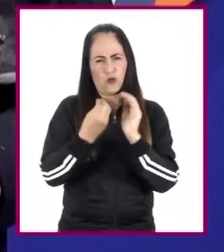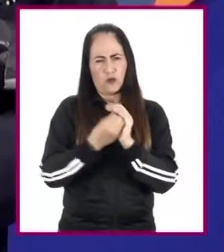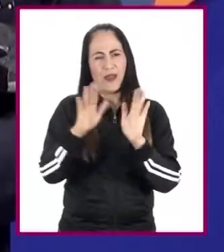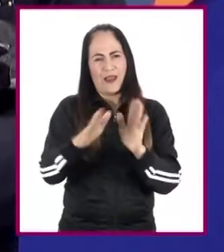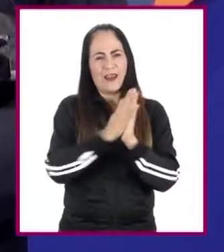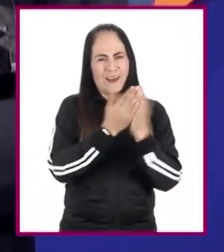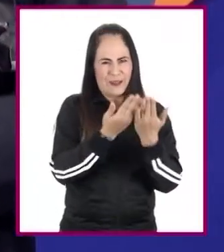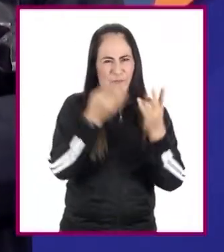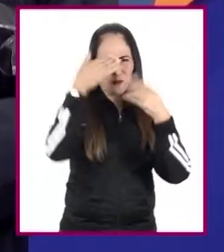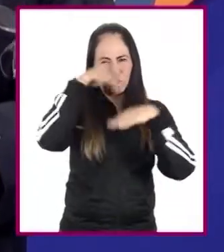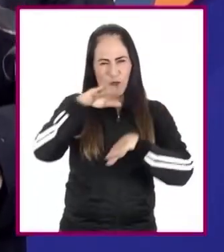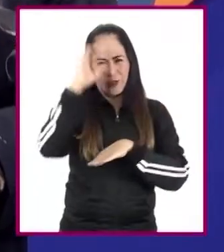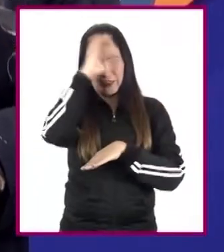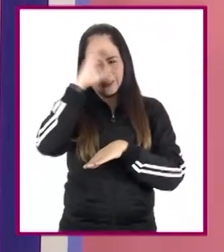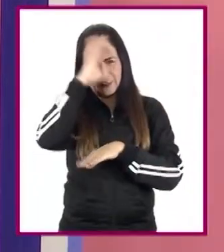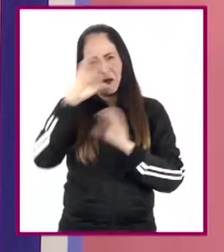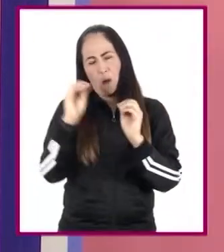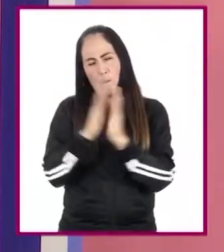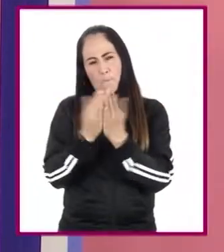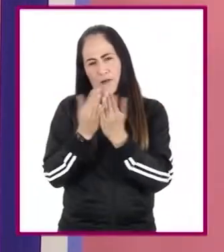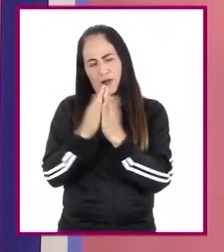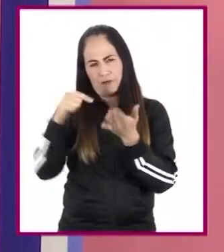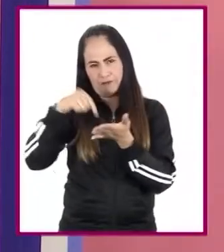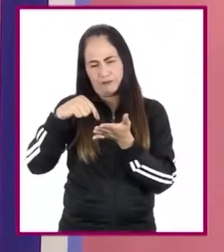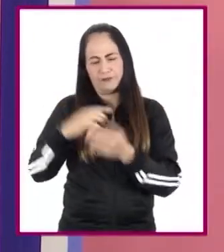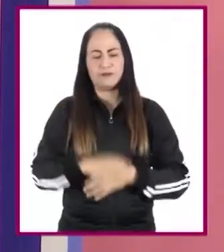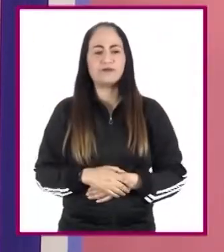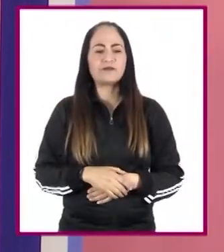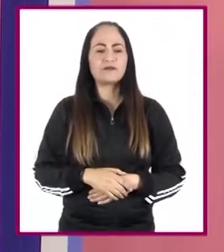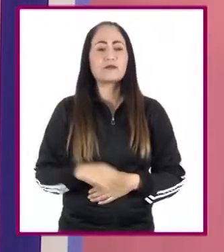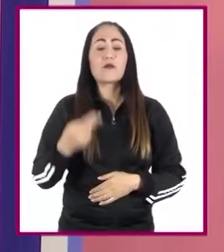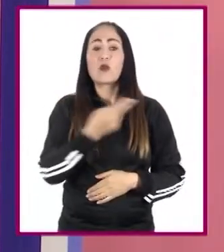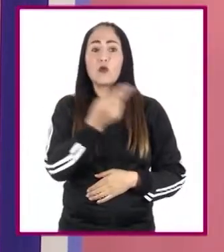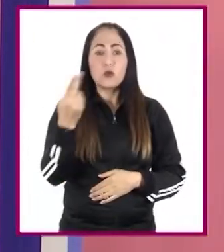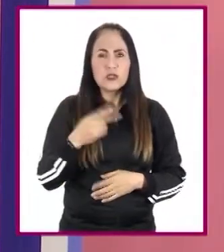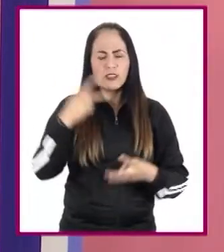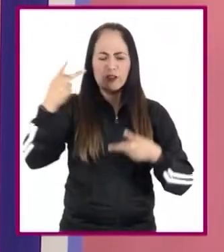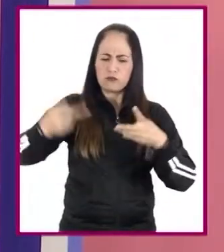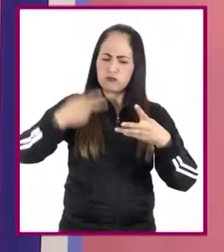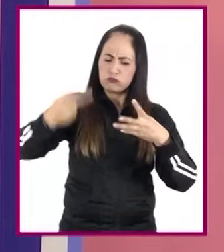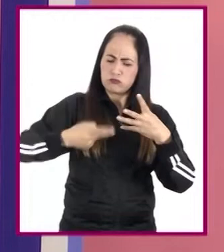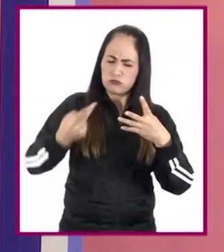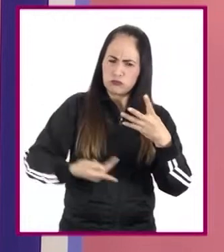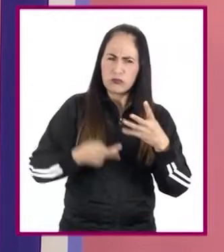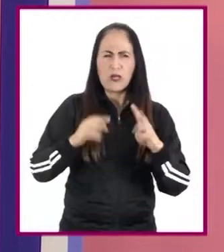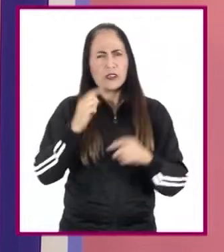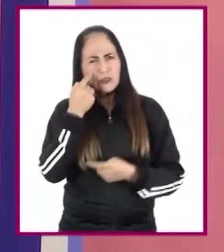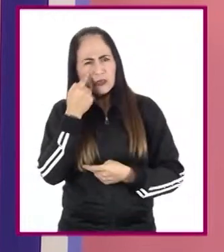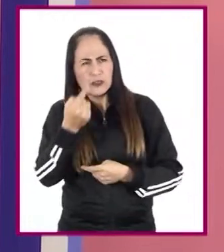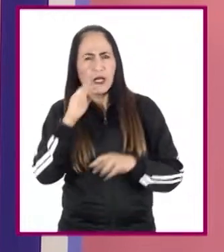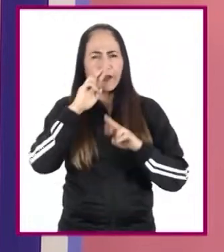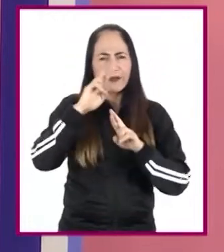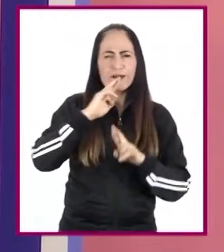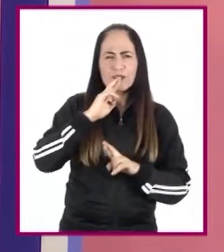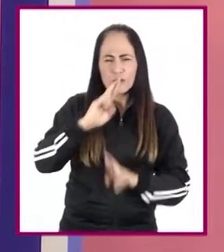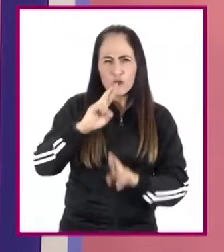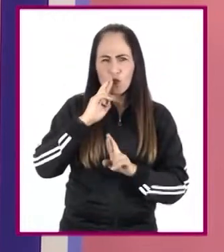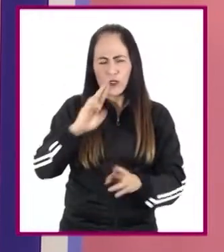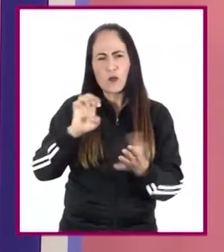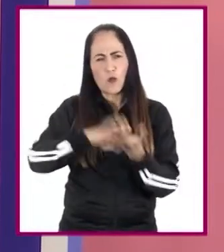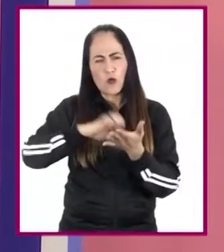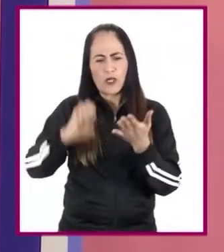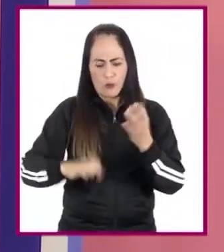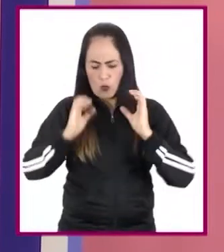o libreta de la asignatura. Pueden resolver los cuestionamientos con respecto al tema. ¿De dónde obtiene energía el